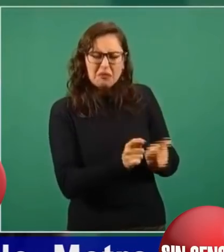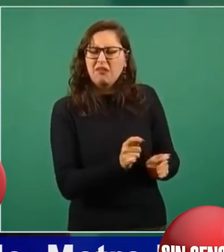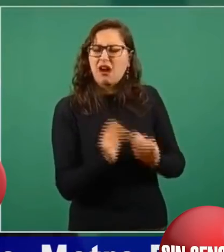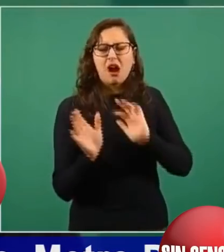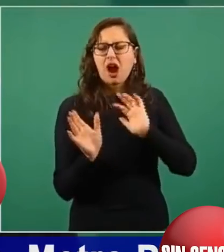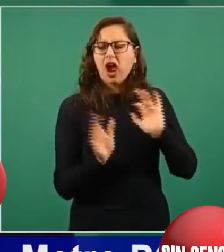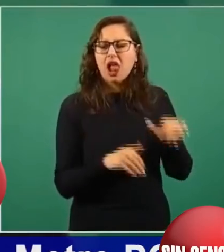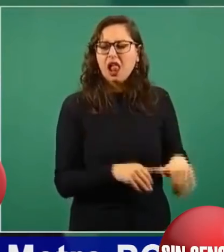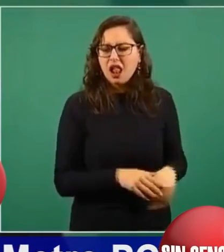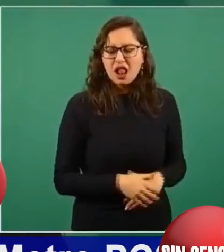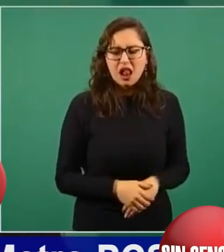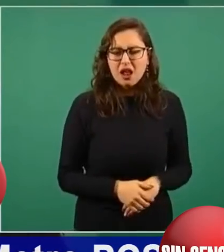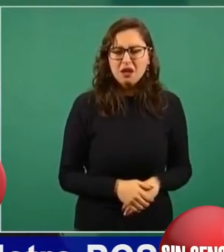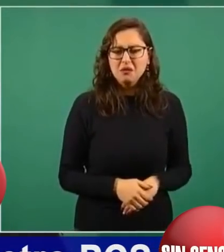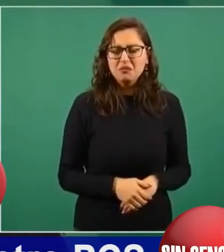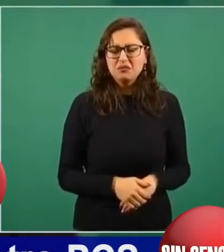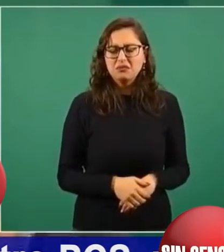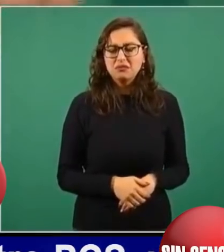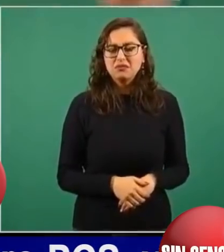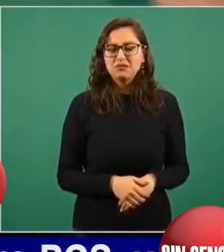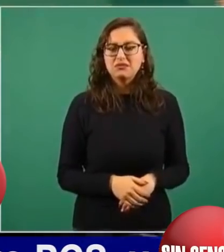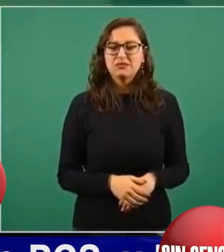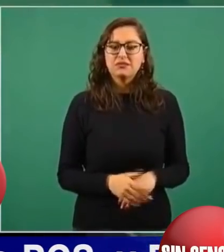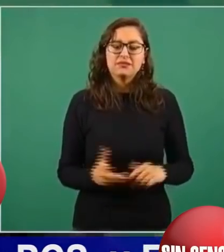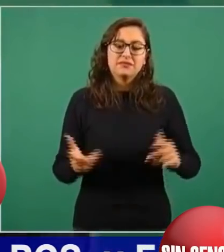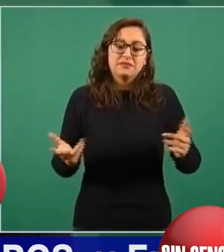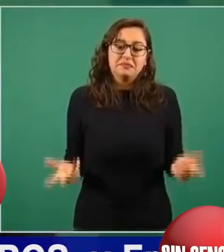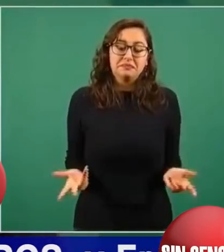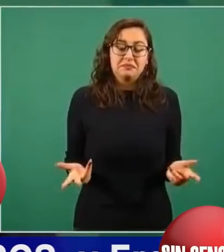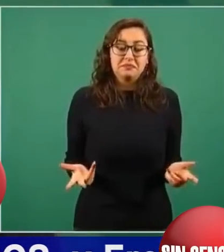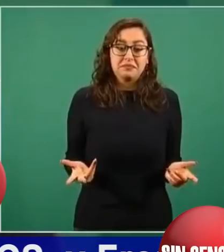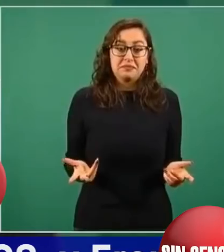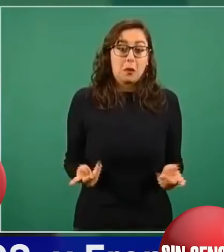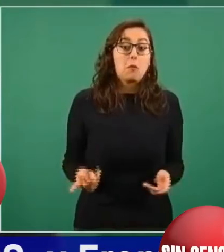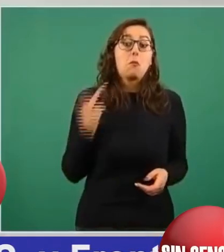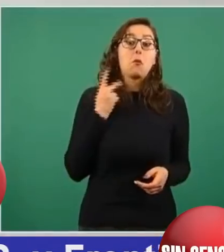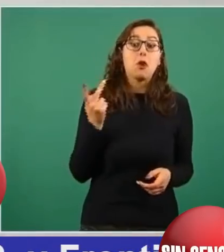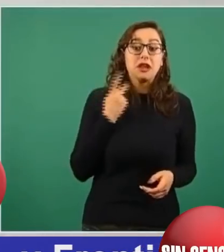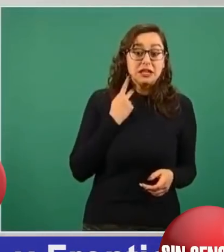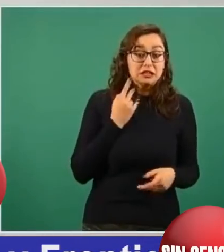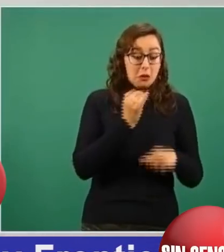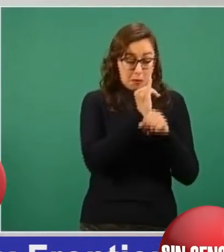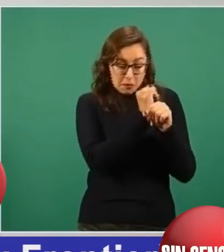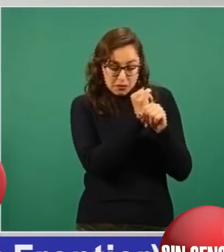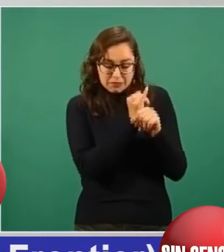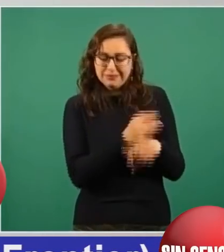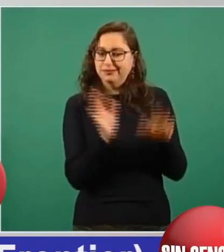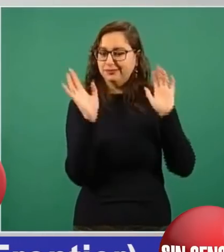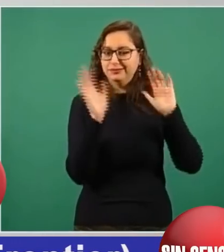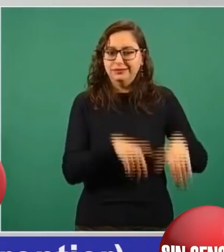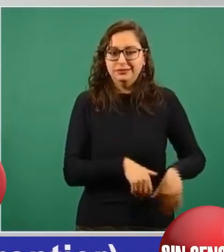era importante. Ya ni hablemos de los políticos.